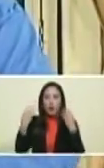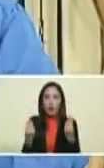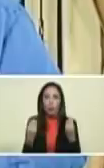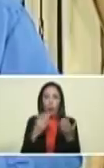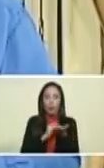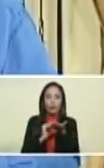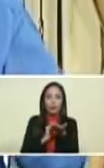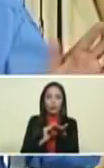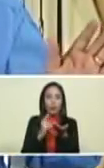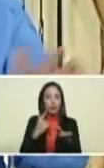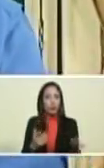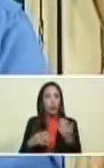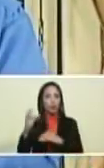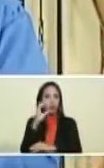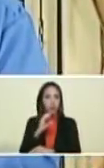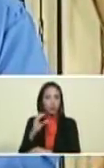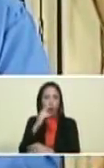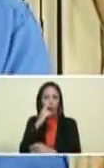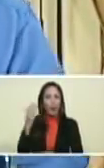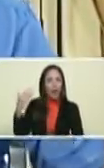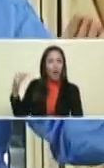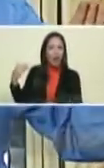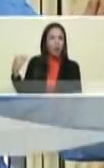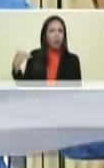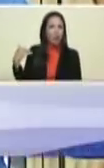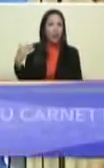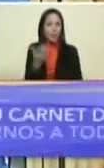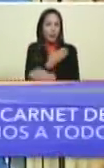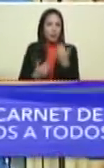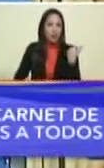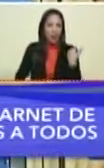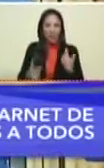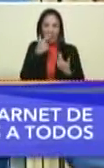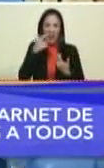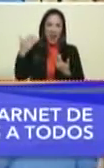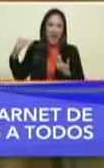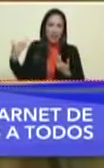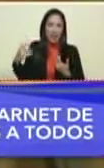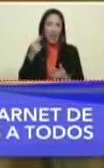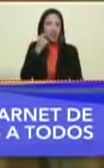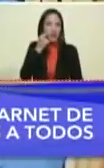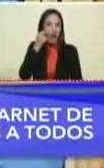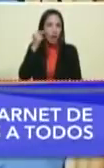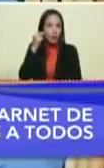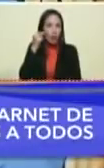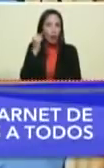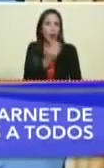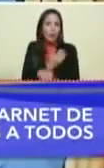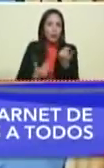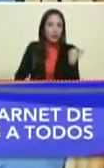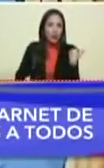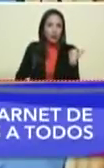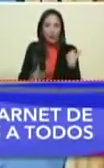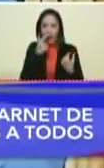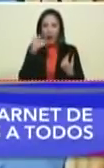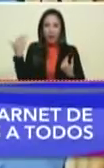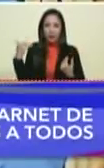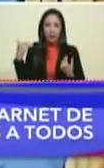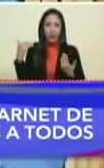porque yo le ofrecí a Colombia, en el anterior gobierno del nefasto Juan Manuel Santos, del fracasado Juan Manuel